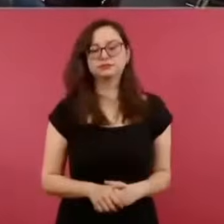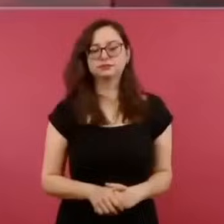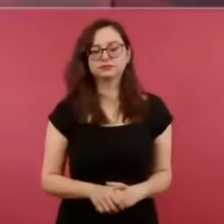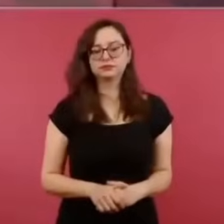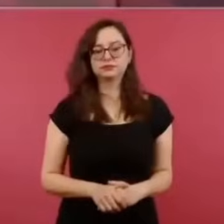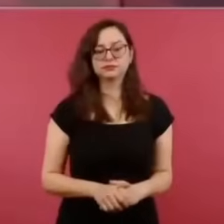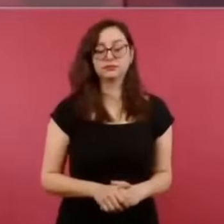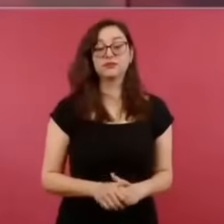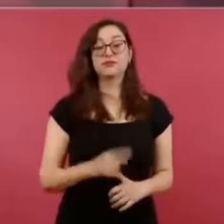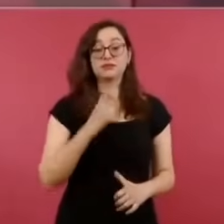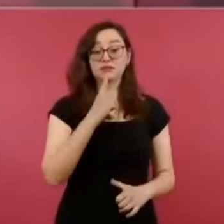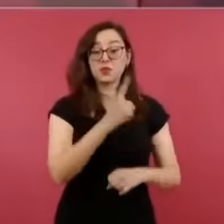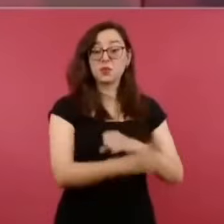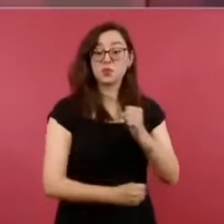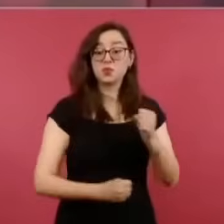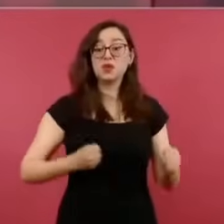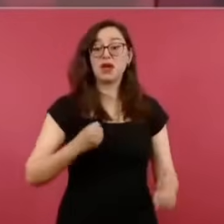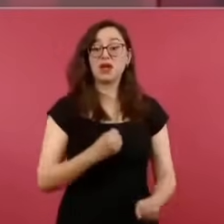Un año.